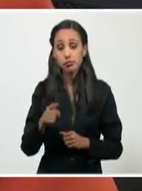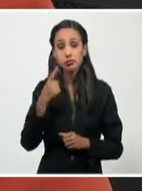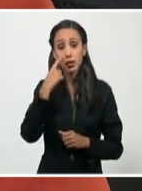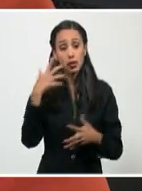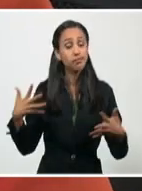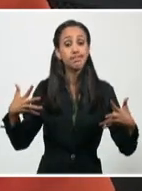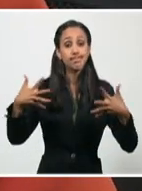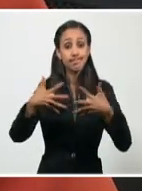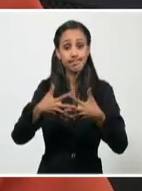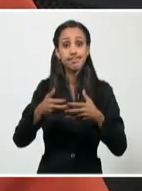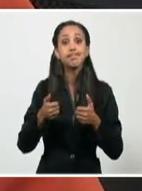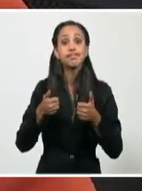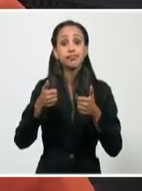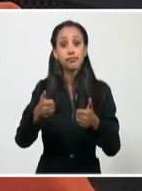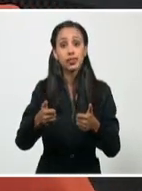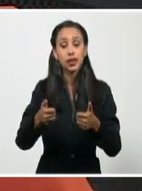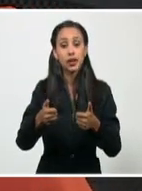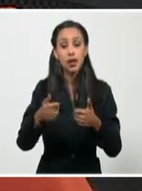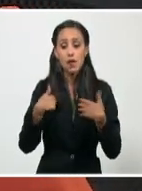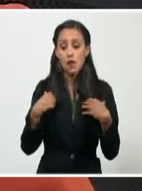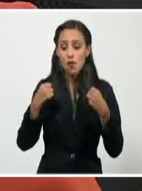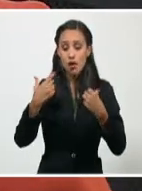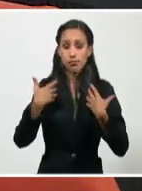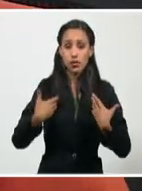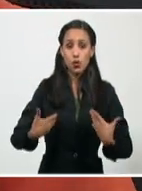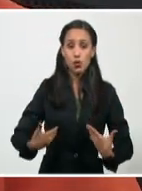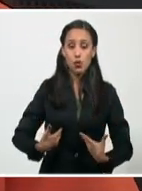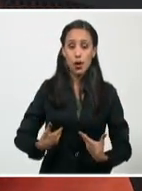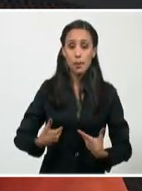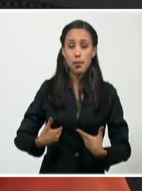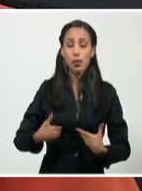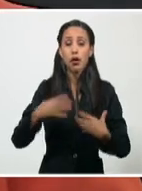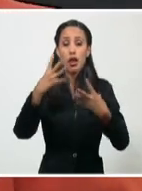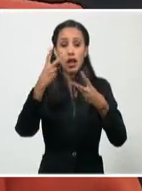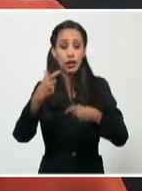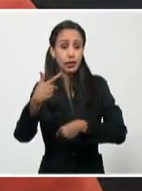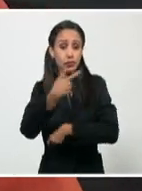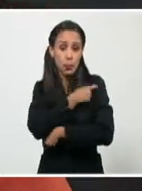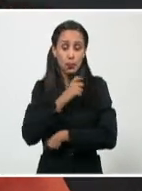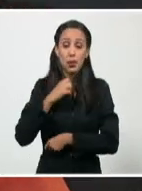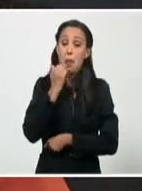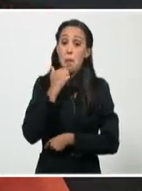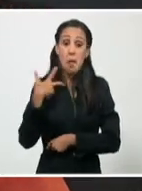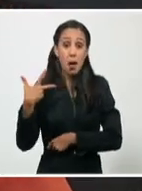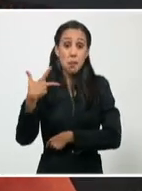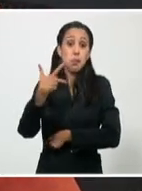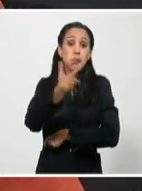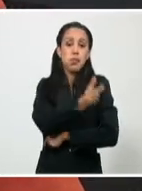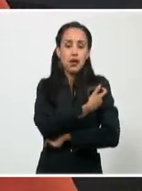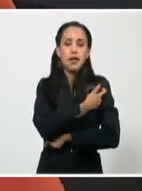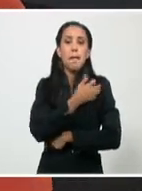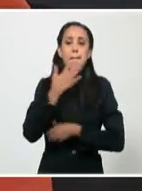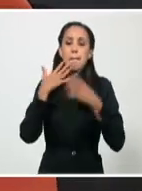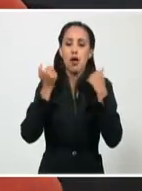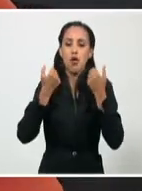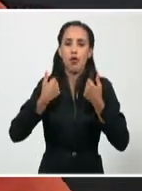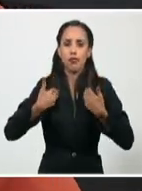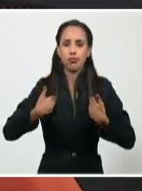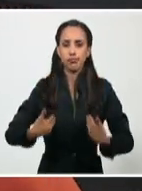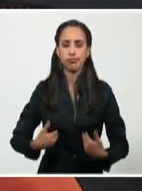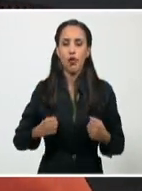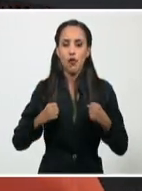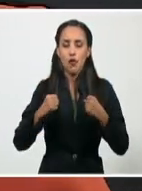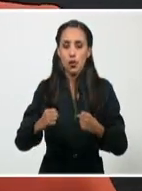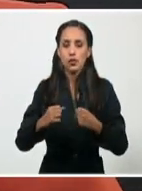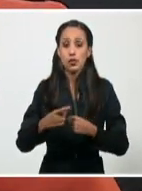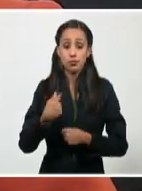entre los niveles de anticuerpo y la dosis. O sea, a mayor dosis, mejor intensidad de los anticuerpos. Y acabamos de venir de